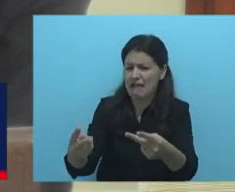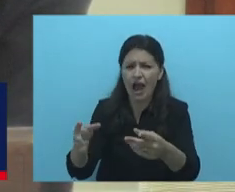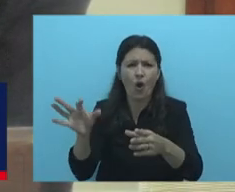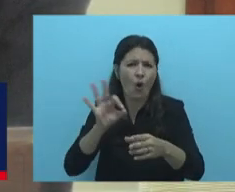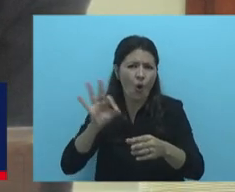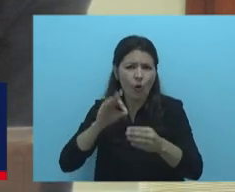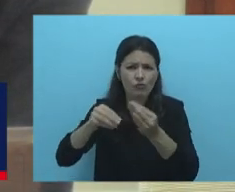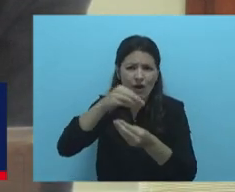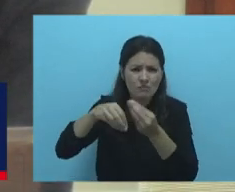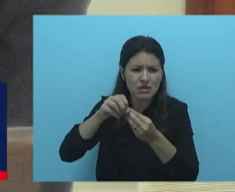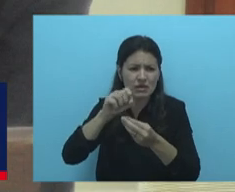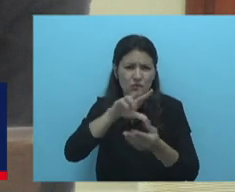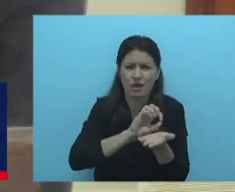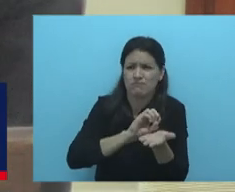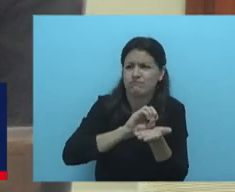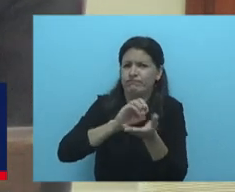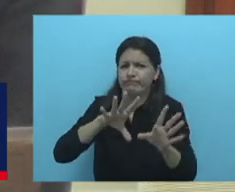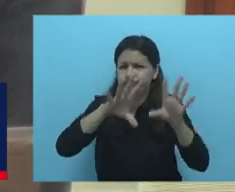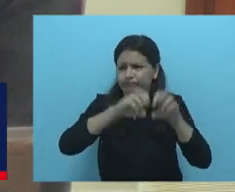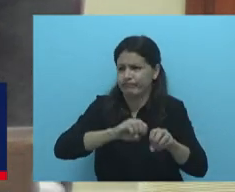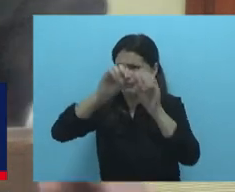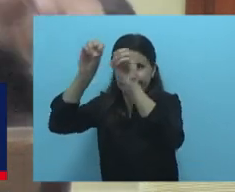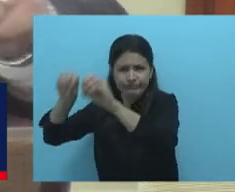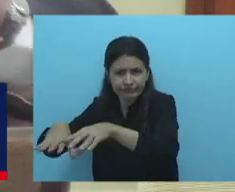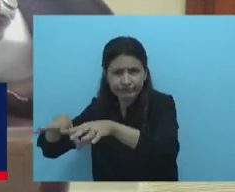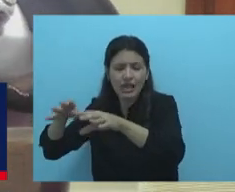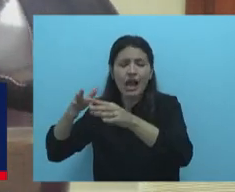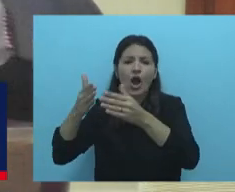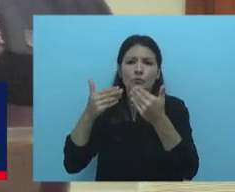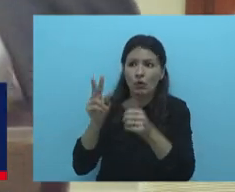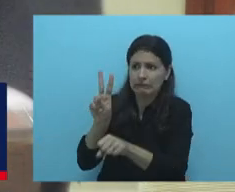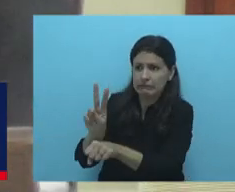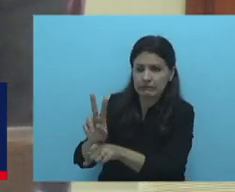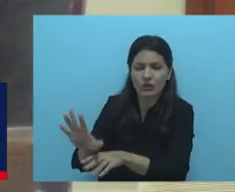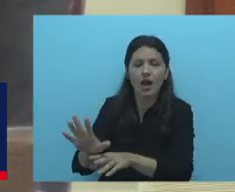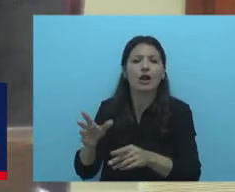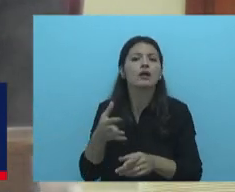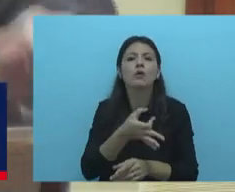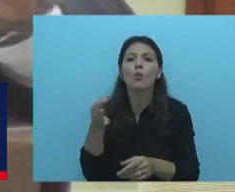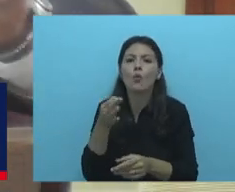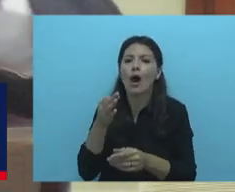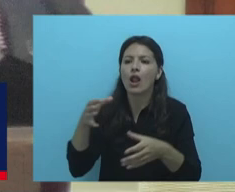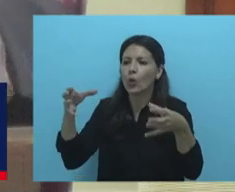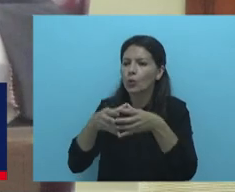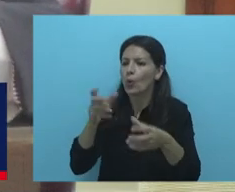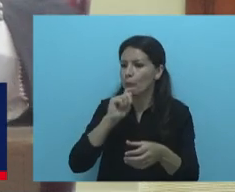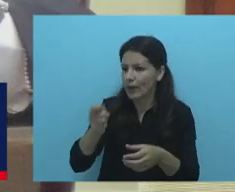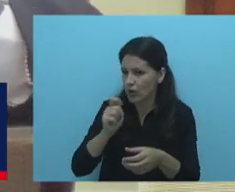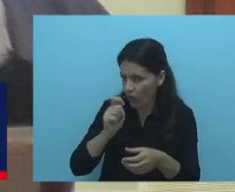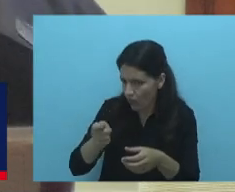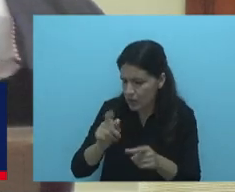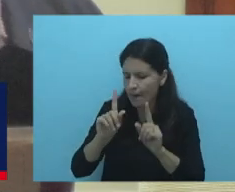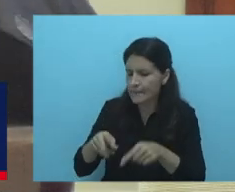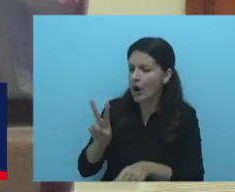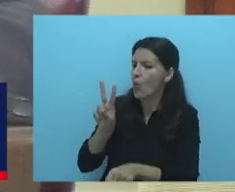sus familiares a otras provincias cuando dictaminan, como los periodistas que siempre han sido